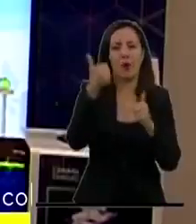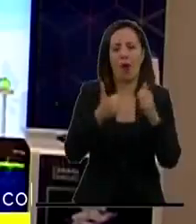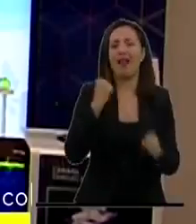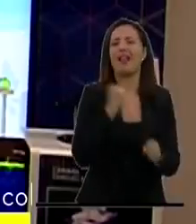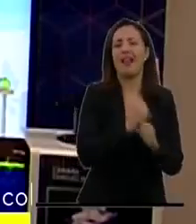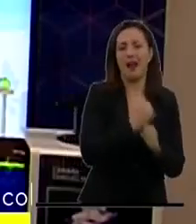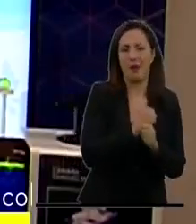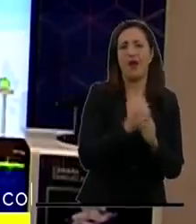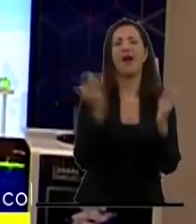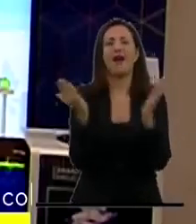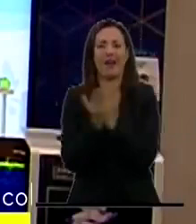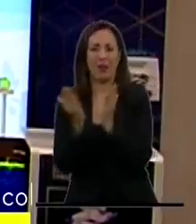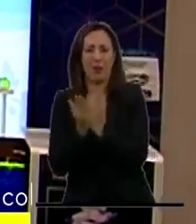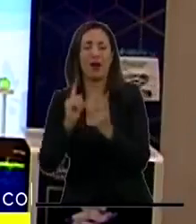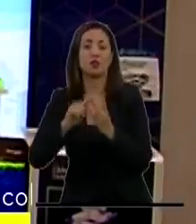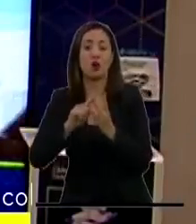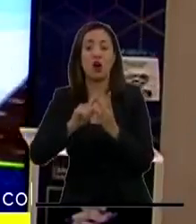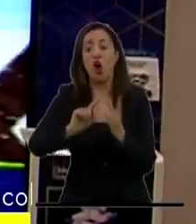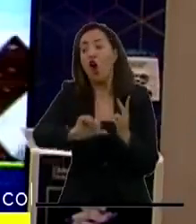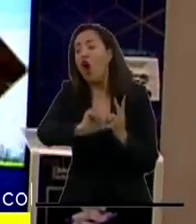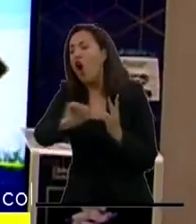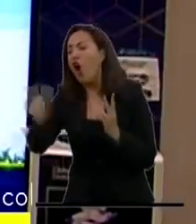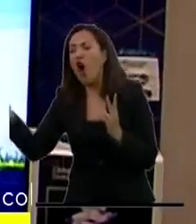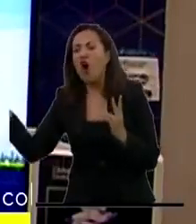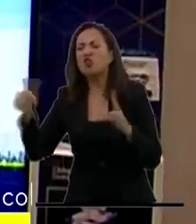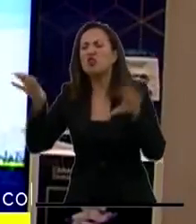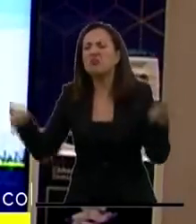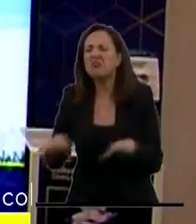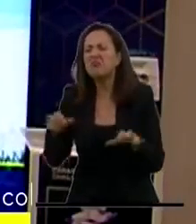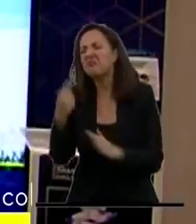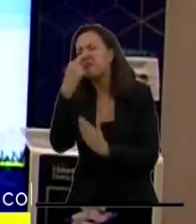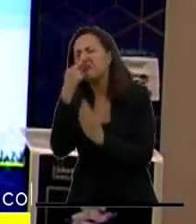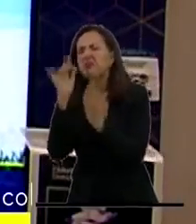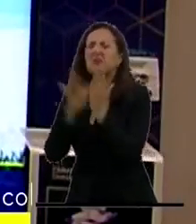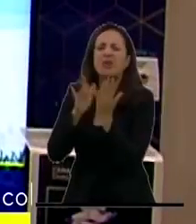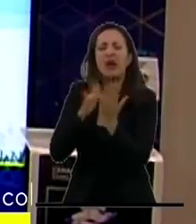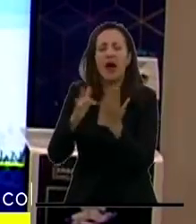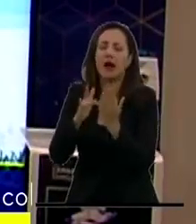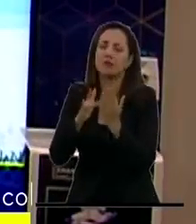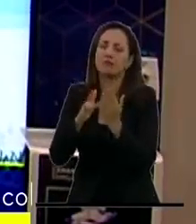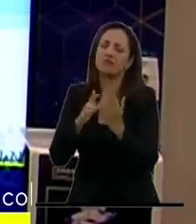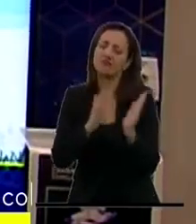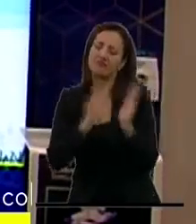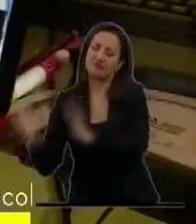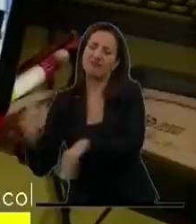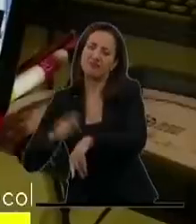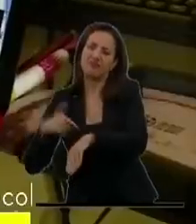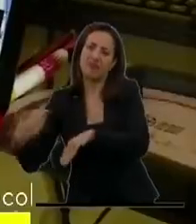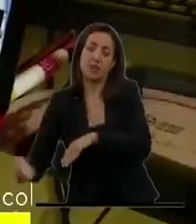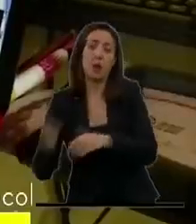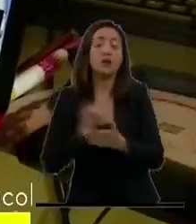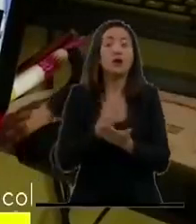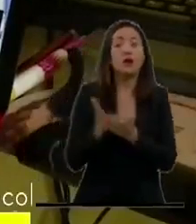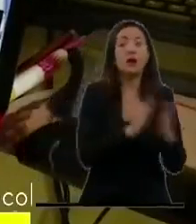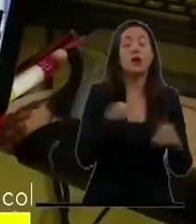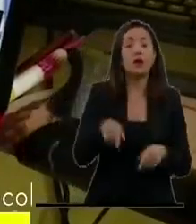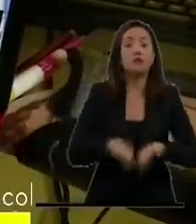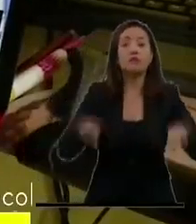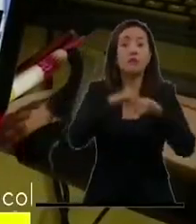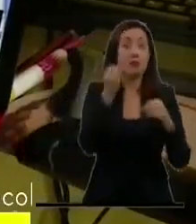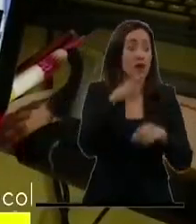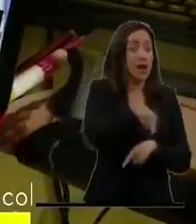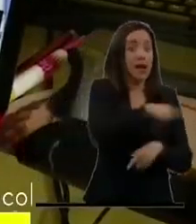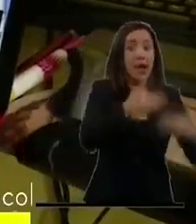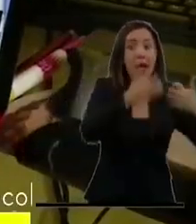académicas, y dejar el tiempo restante para las actividades de ocio y entretenimiento. Durante esta coyuntura sanitaria, varias empresas operadoras del país